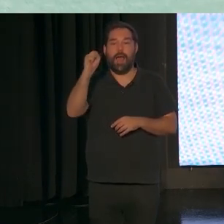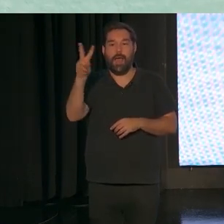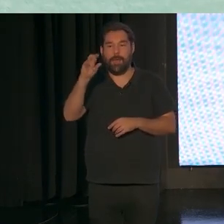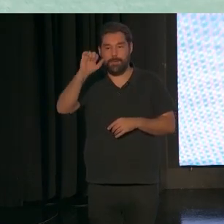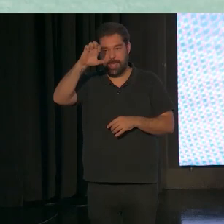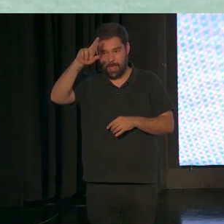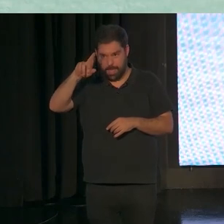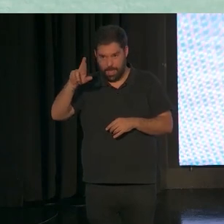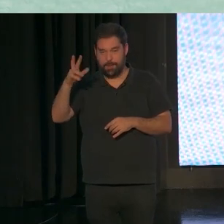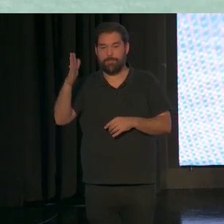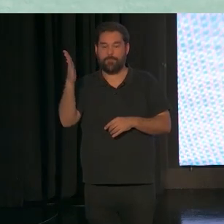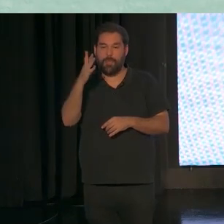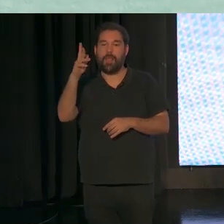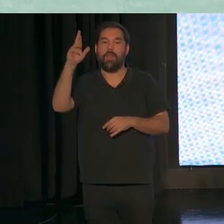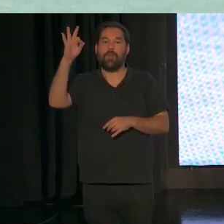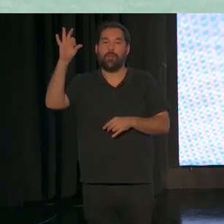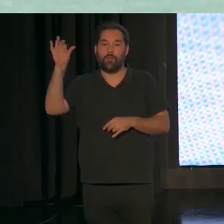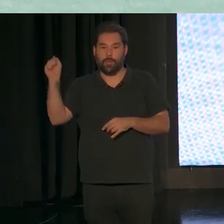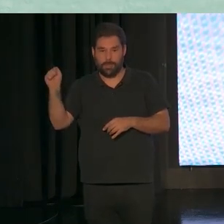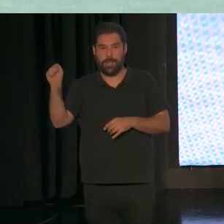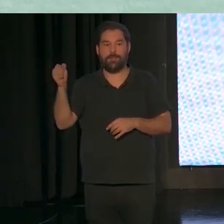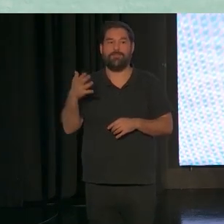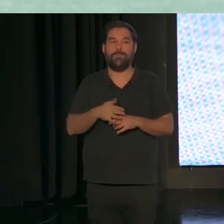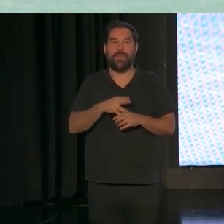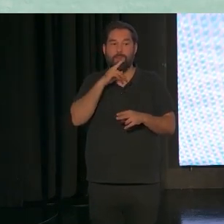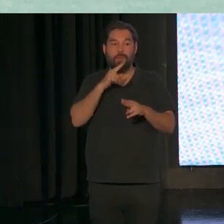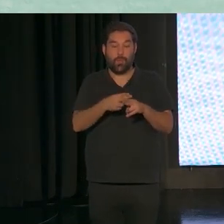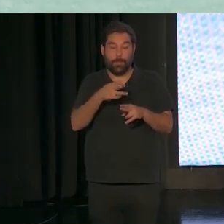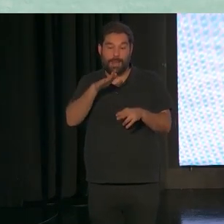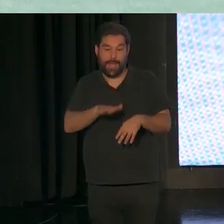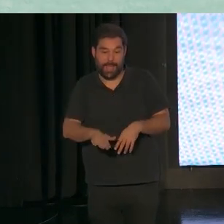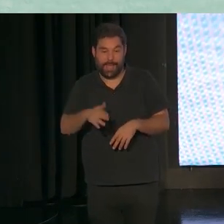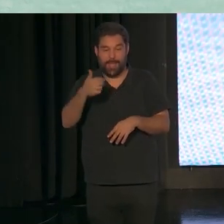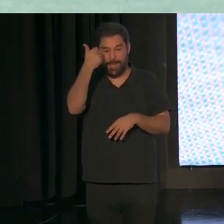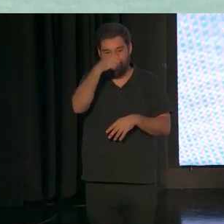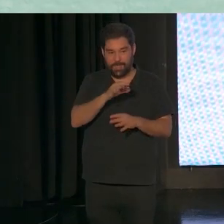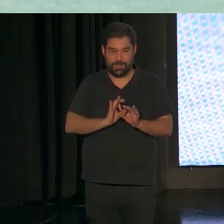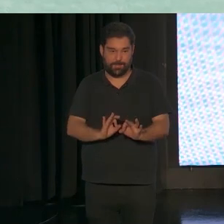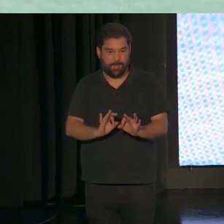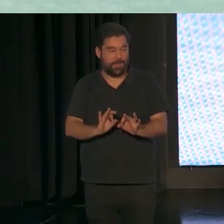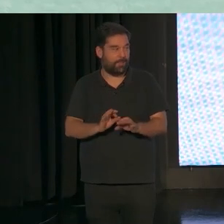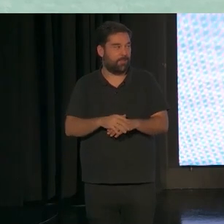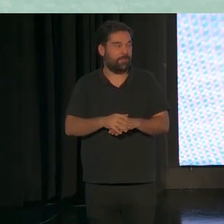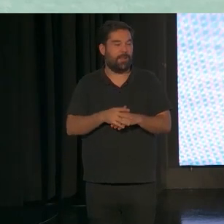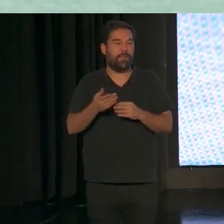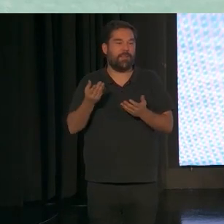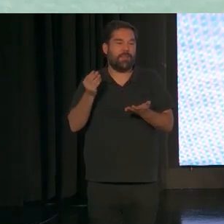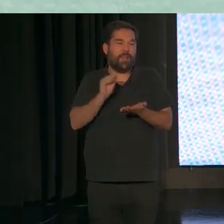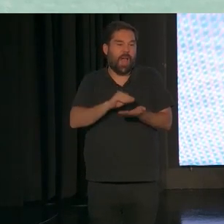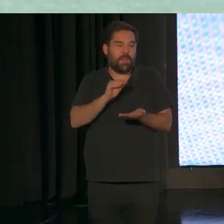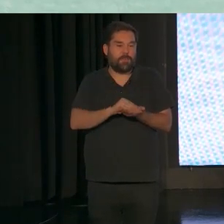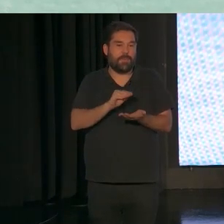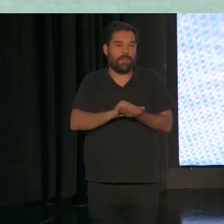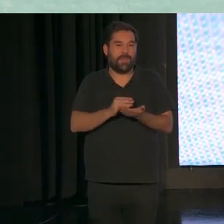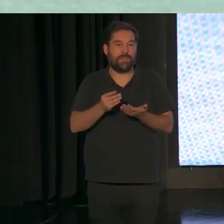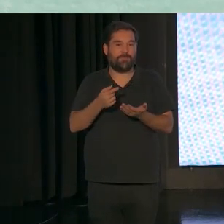eh Rosa el nombre que sea del niño conocía educativas especiales es que hay veces que